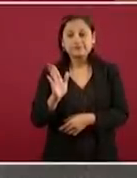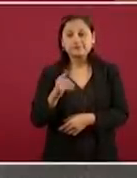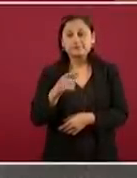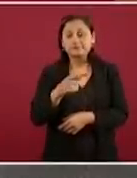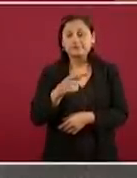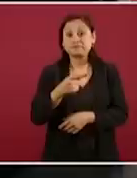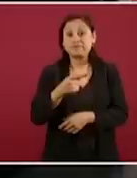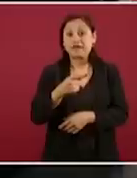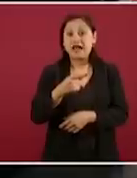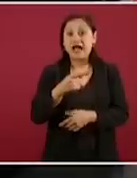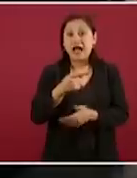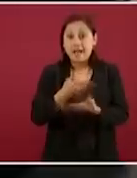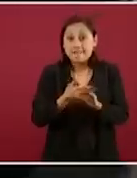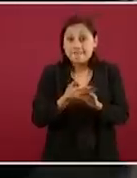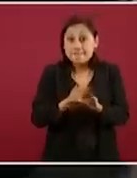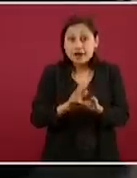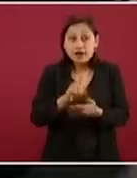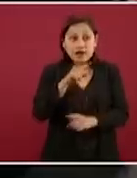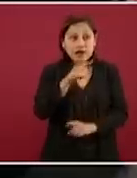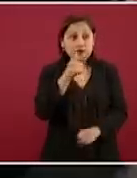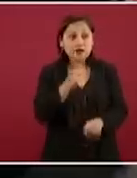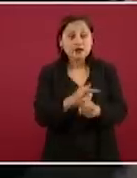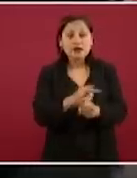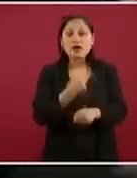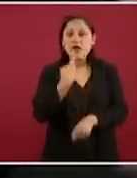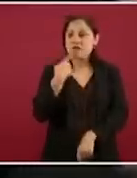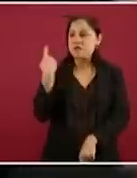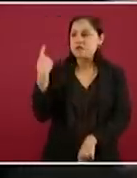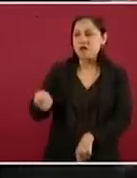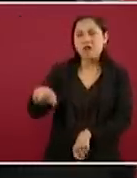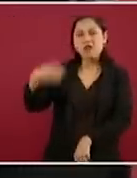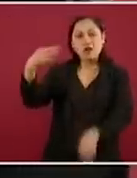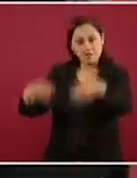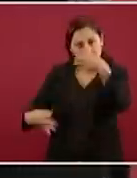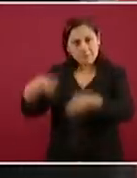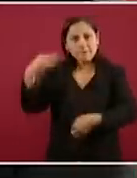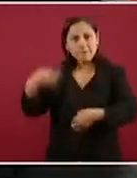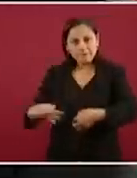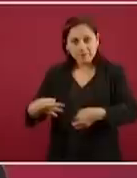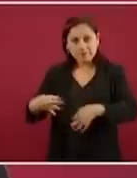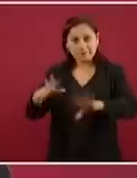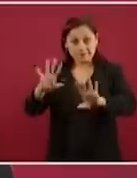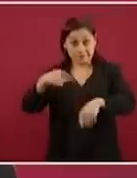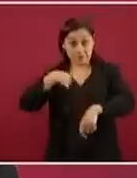enjuiciado. Eso ya no existe, para que nadie se deje sorprender,